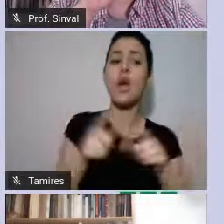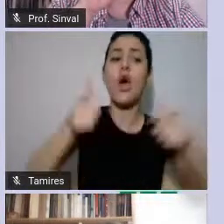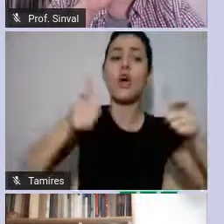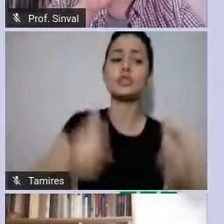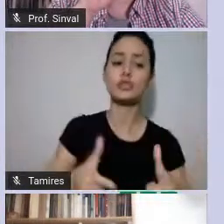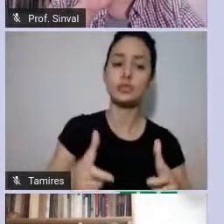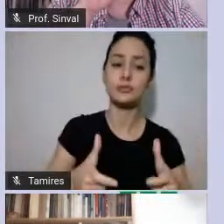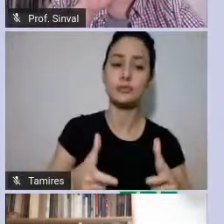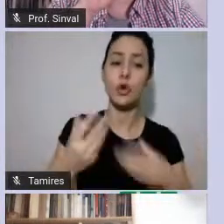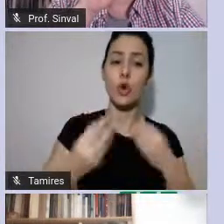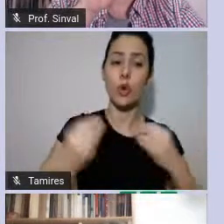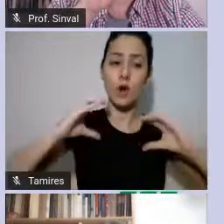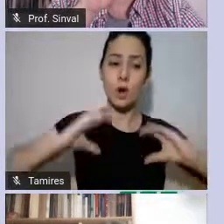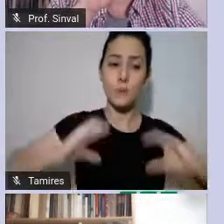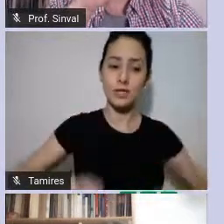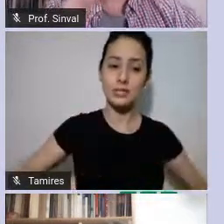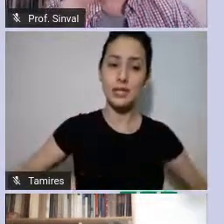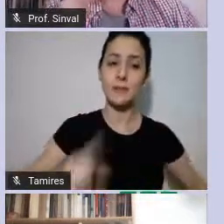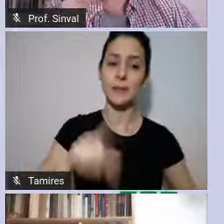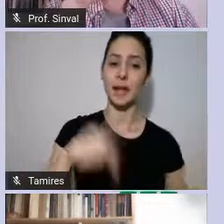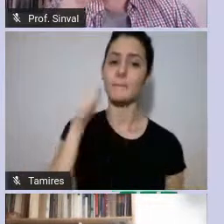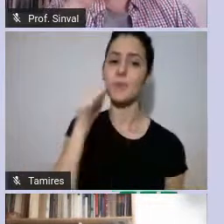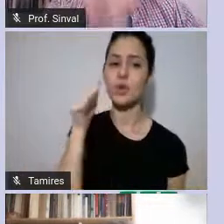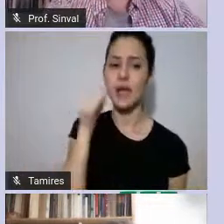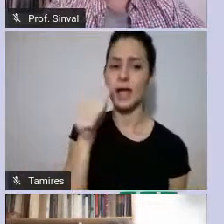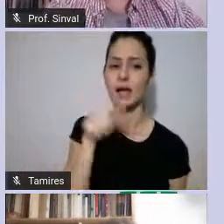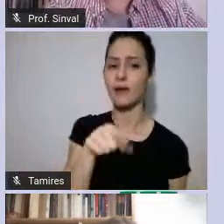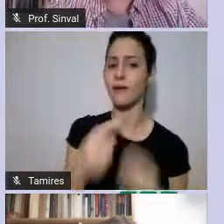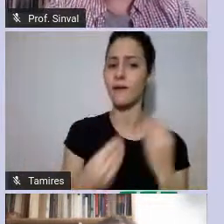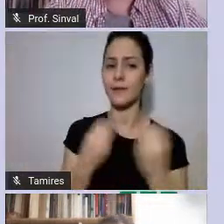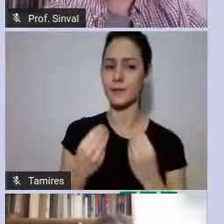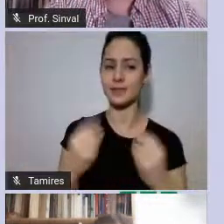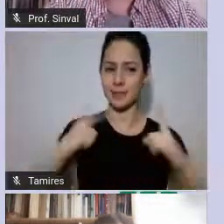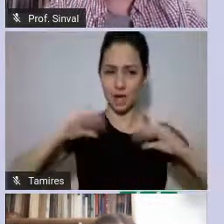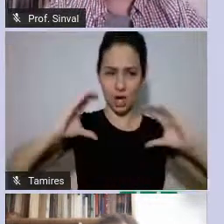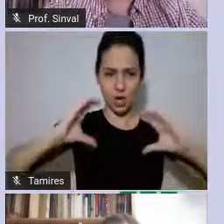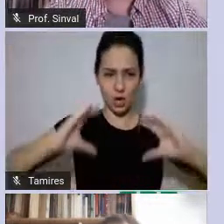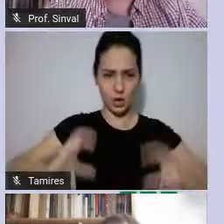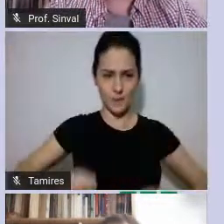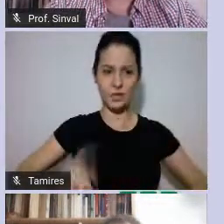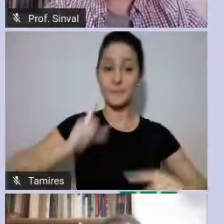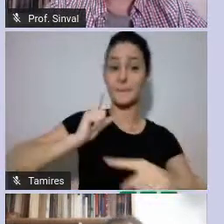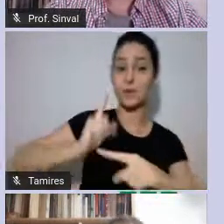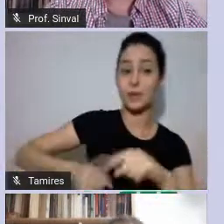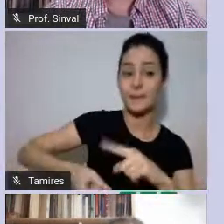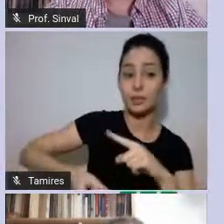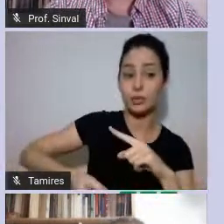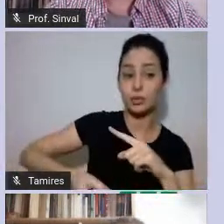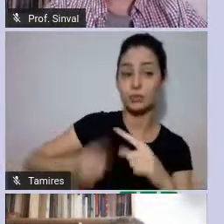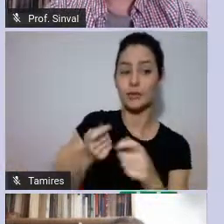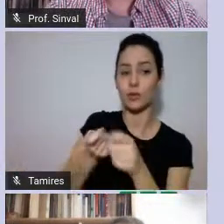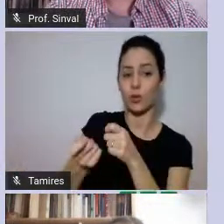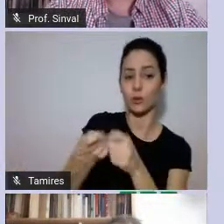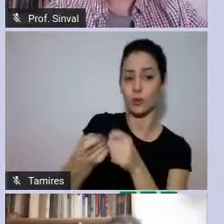Qué comportamientos son aceptados para las mujeres y qué comportamientos son censurados y se intenta controlar.